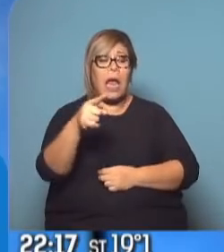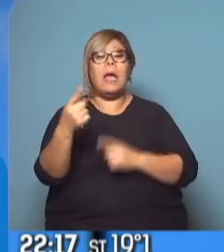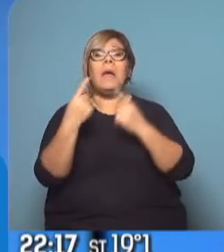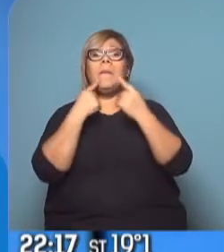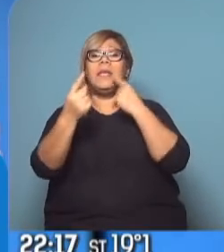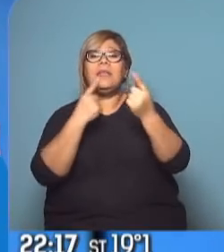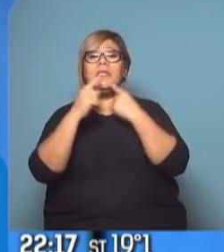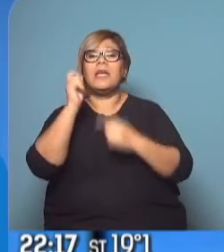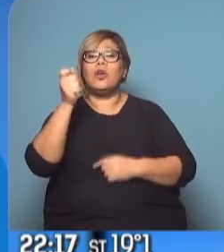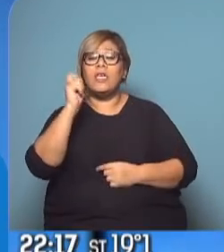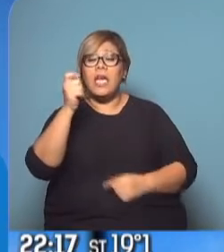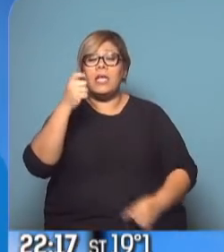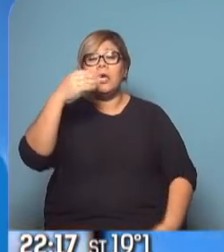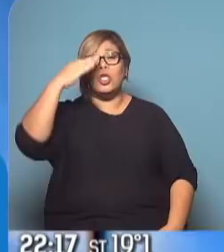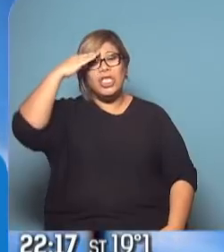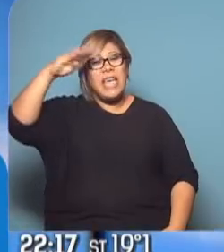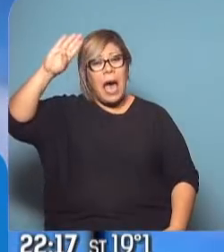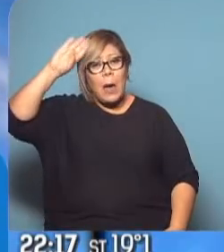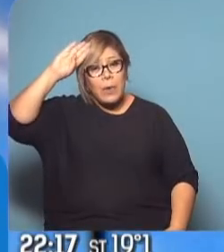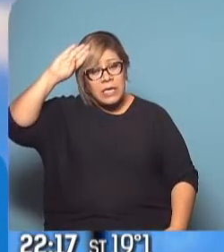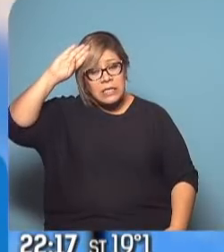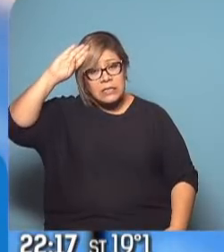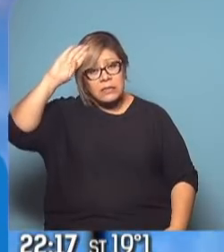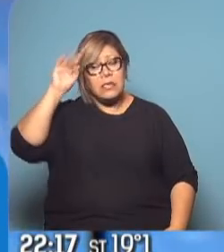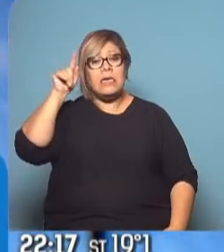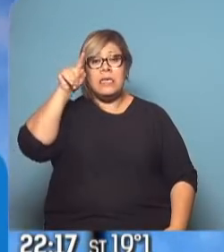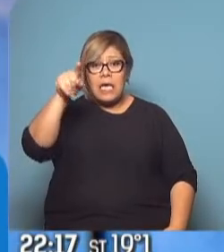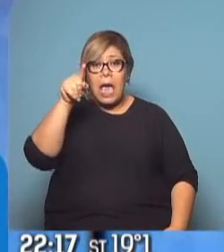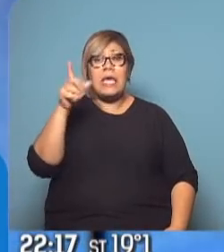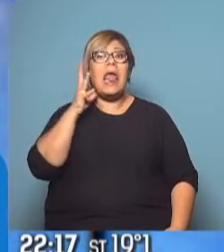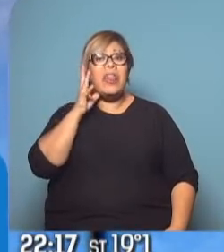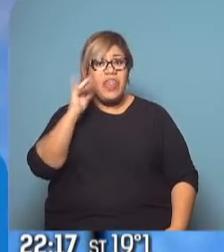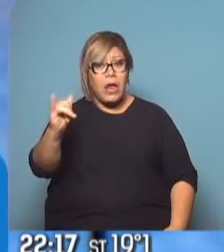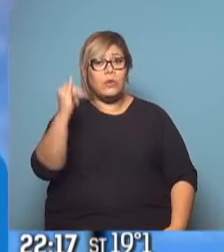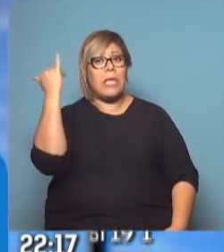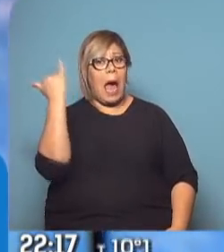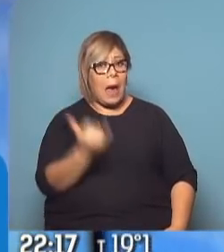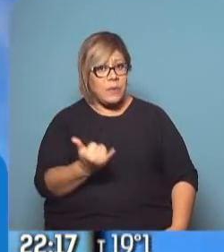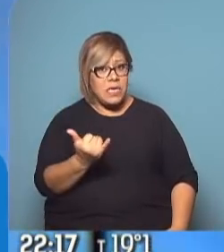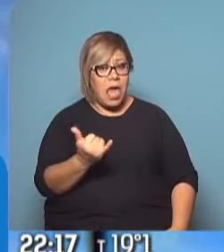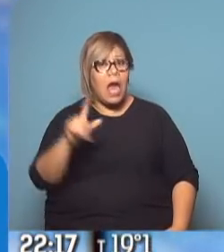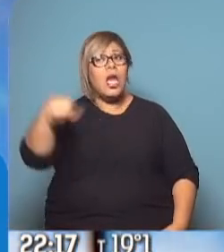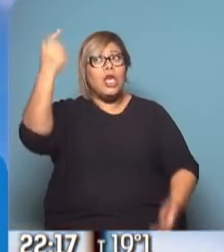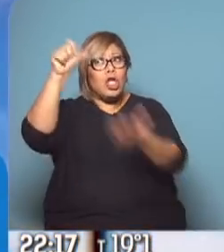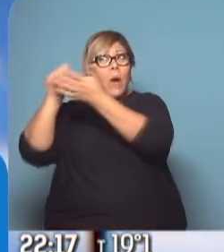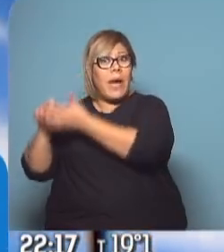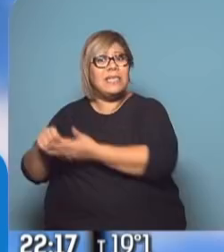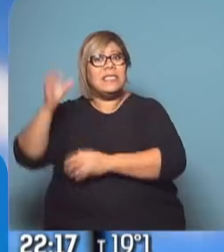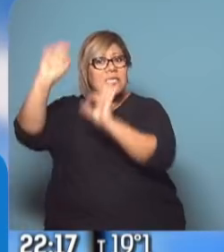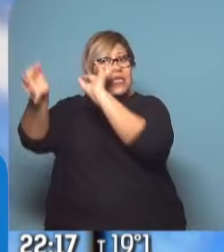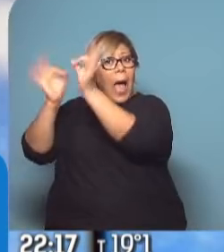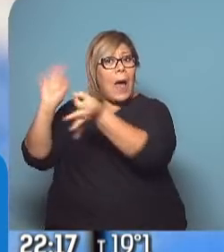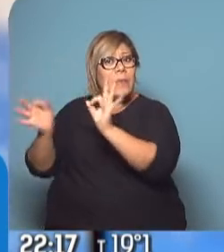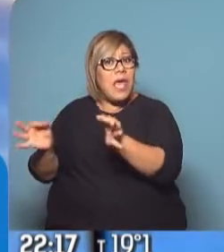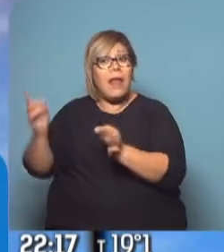con Maduro, y se denunciaron graves violaciones a los derechos humanos. Y los países sabían que había graves violaciones a los derechos humanos, y no